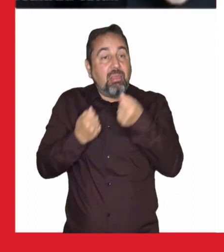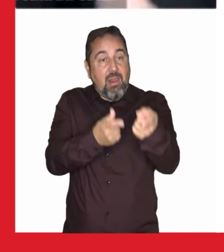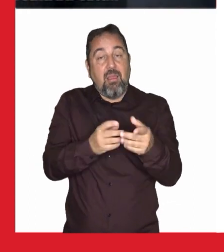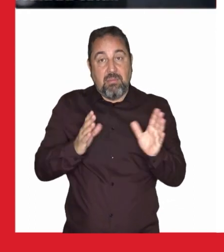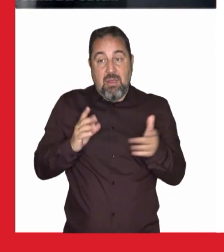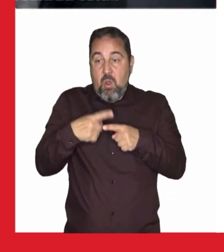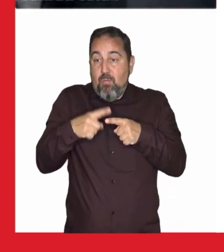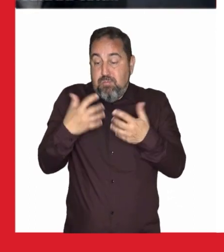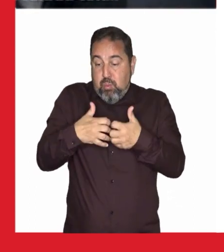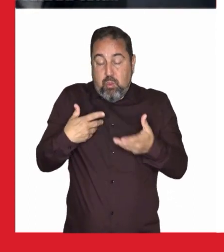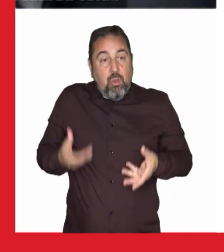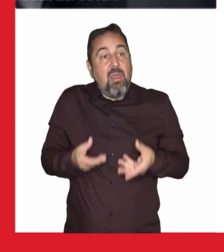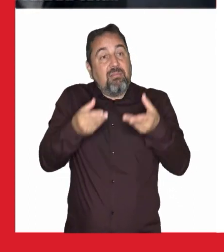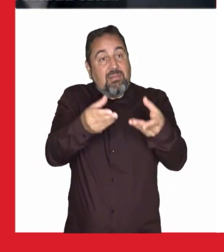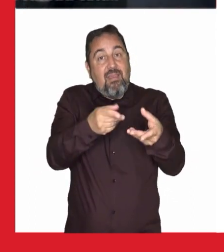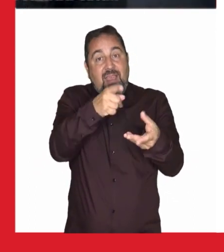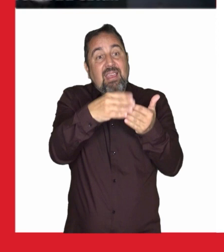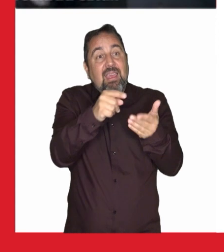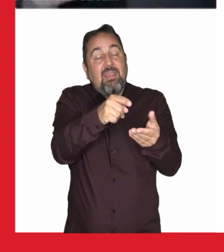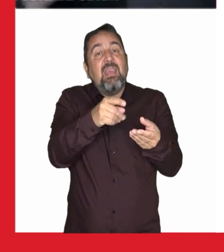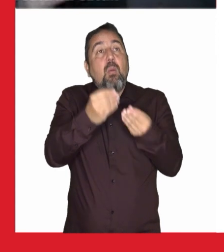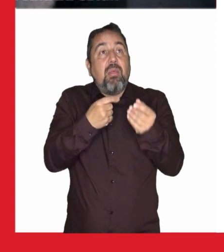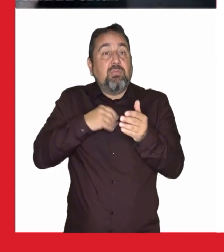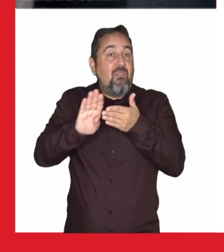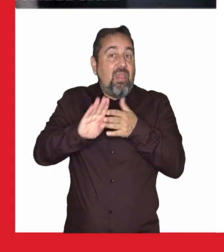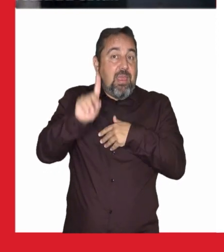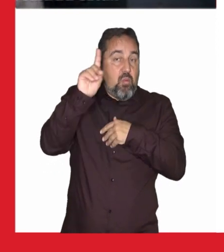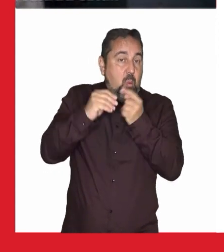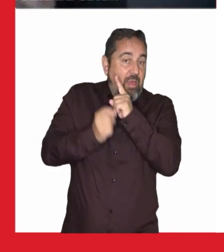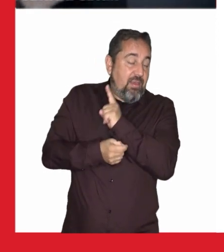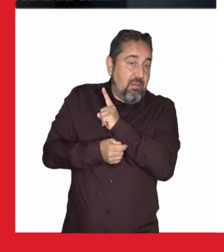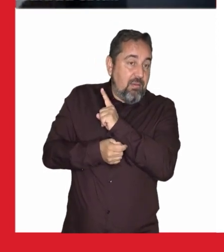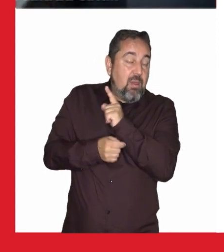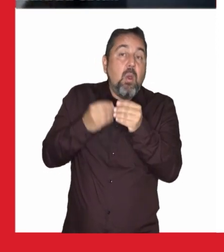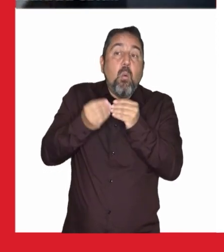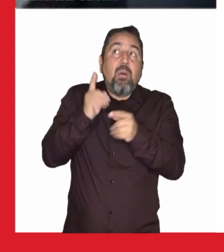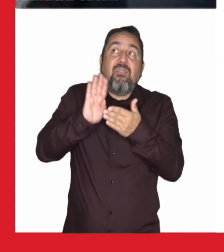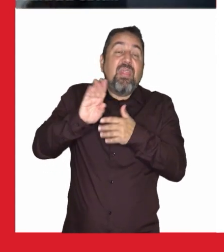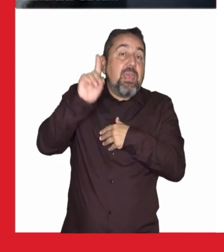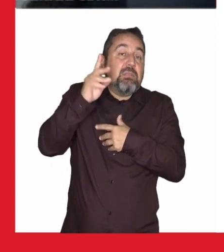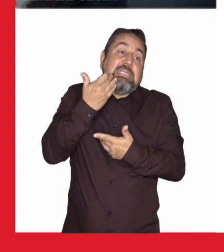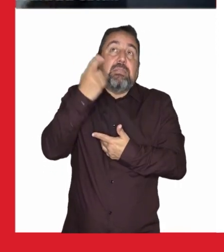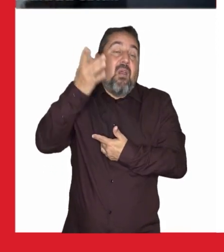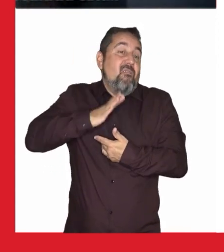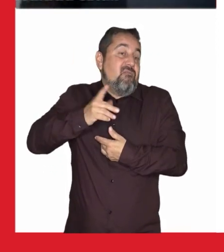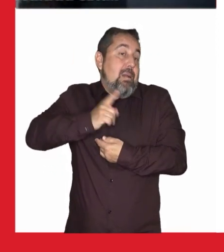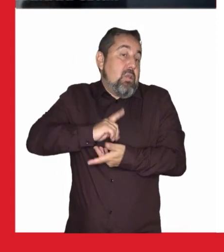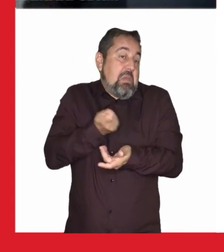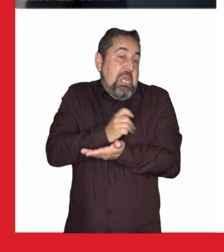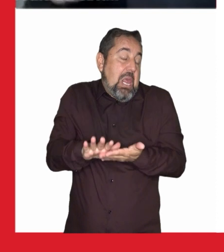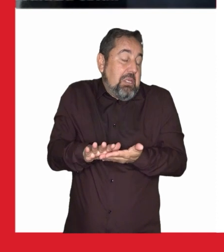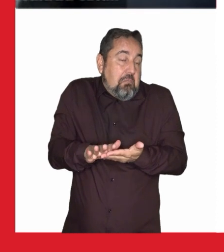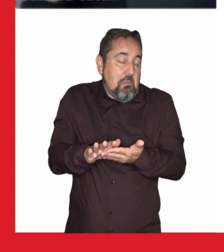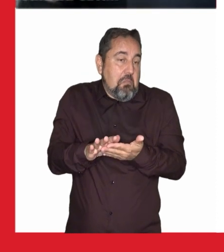el proceso de entrega de la mercancía del producto terminado al cliente me lo está haciendo mi vecino. Como me lo